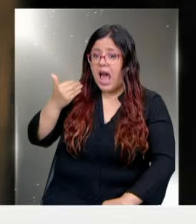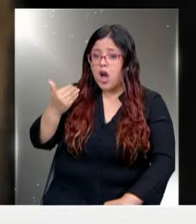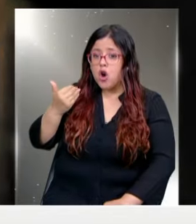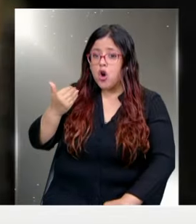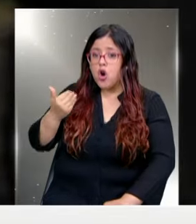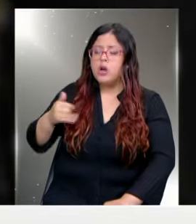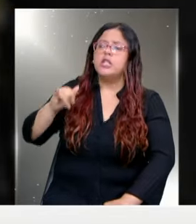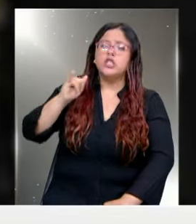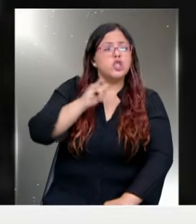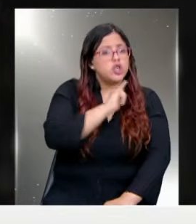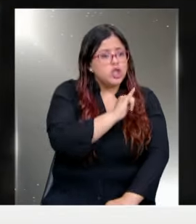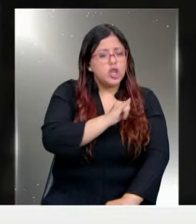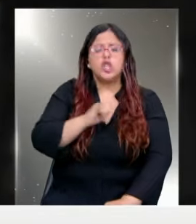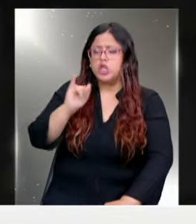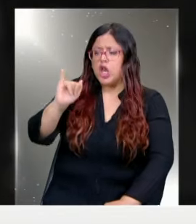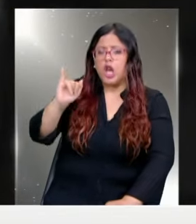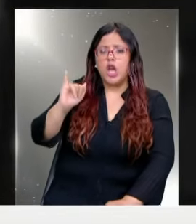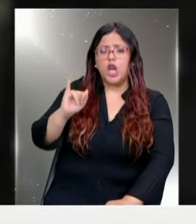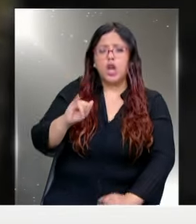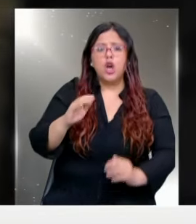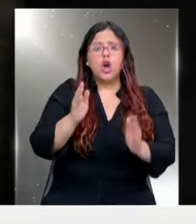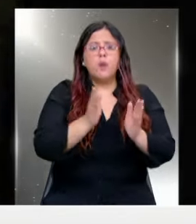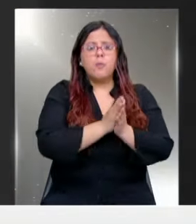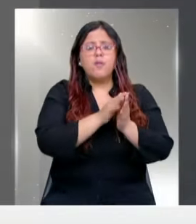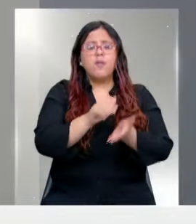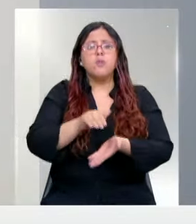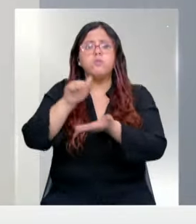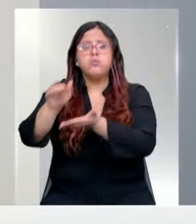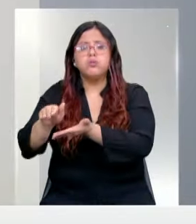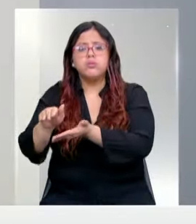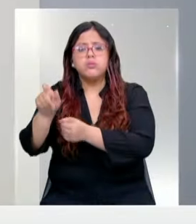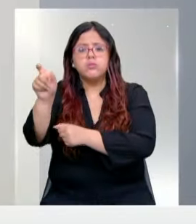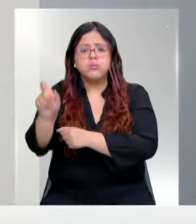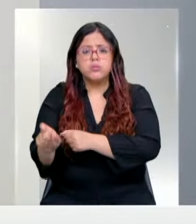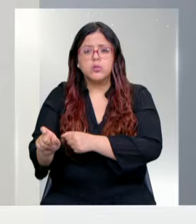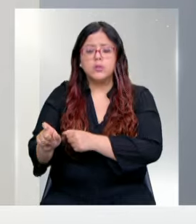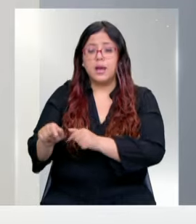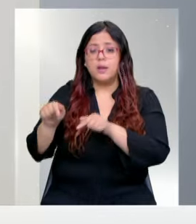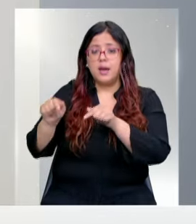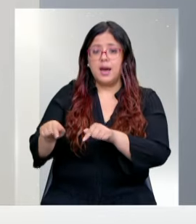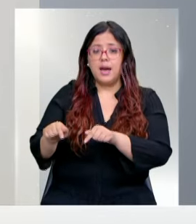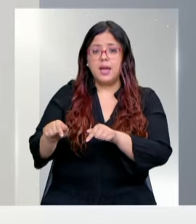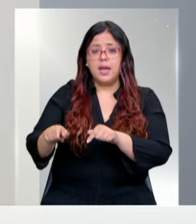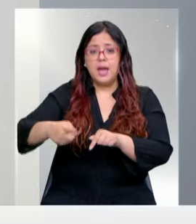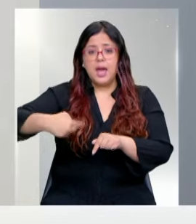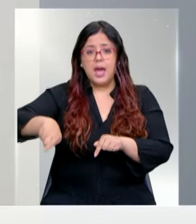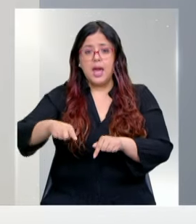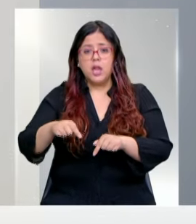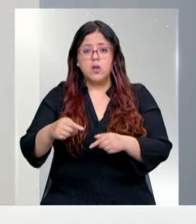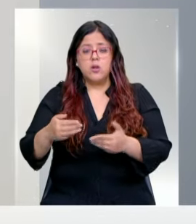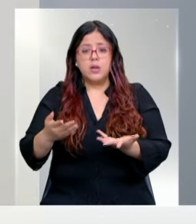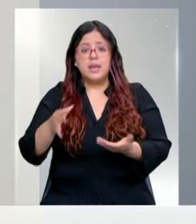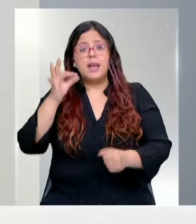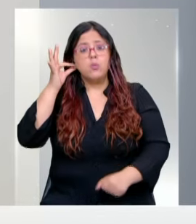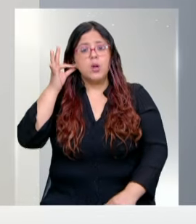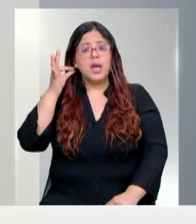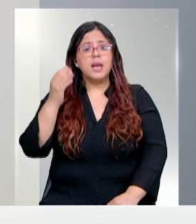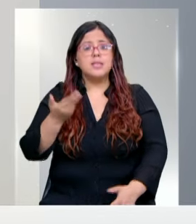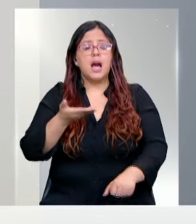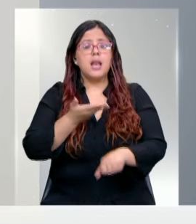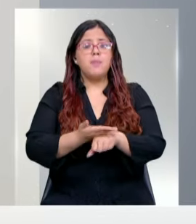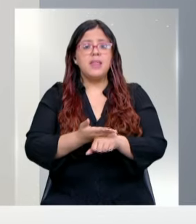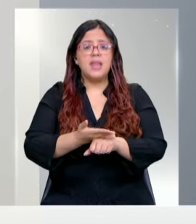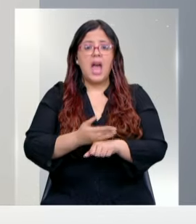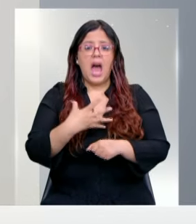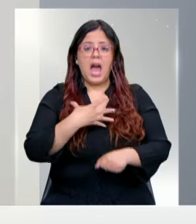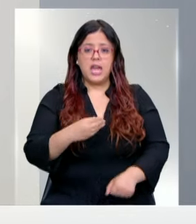Sí. Sí, vos sí lo llevo. Ya, pásasela hasta la Ilin. La líder de esta organización utilizaba a su hijo adolescente de 15